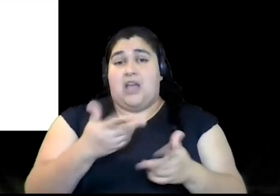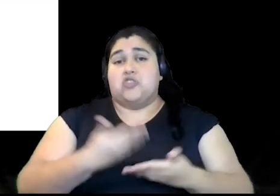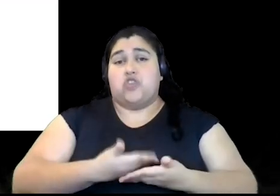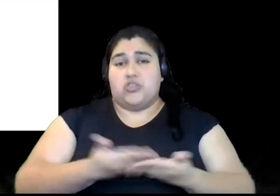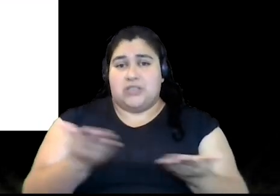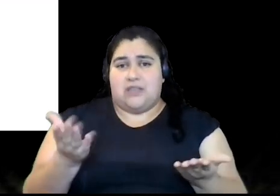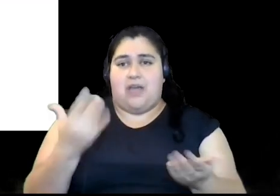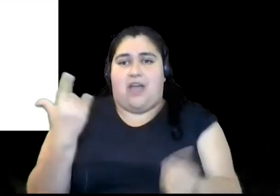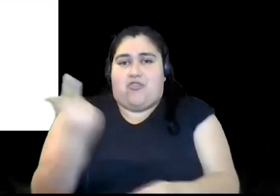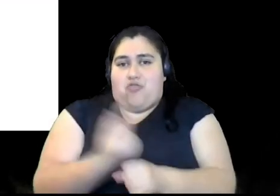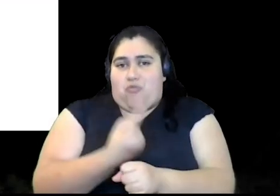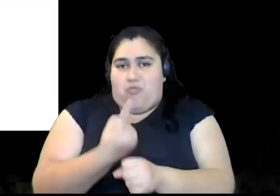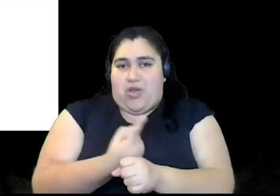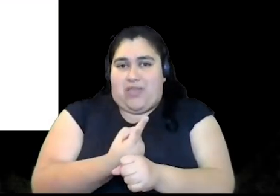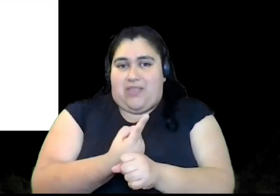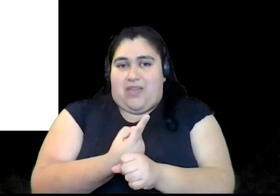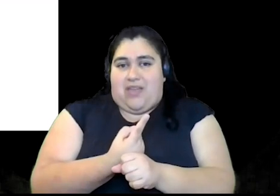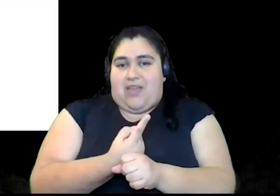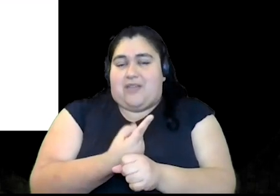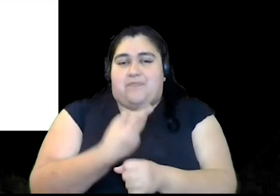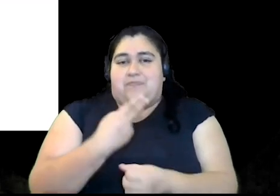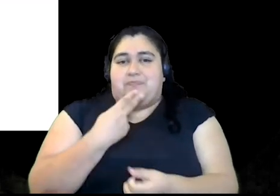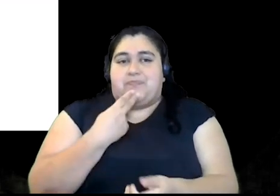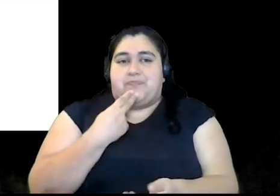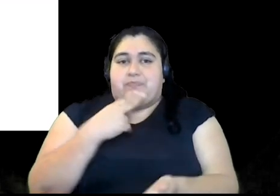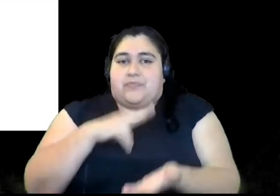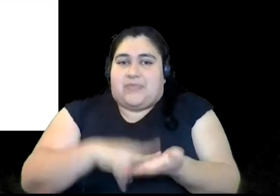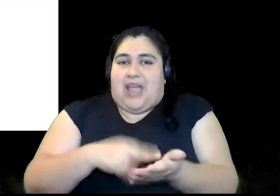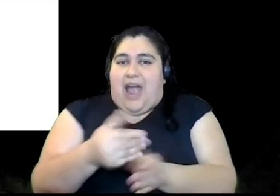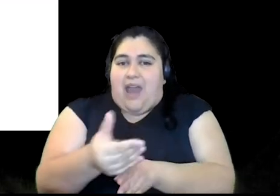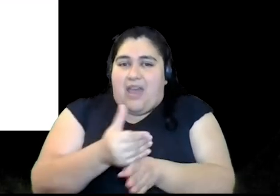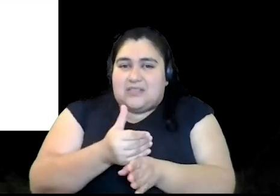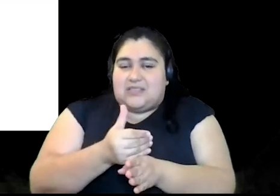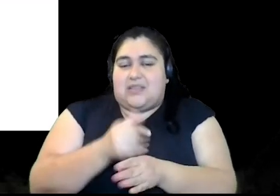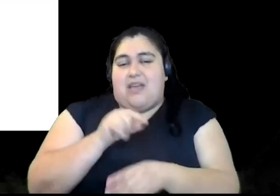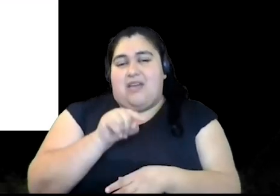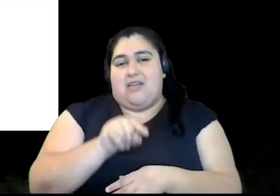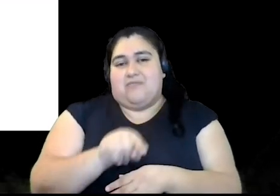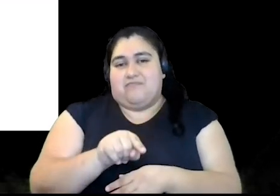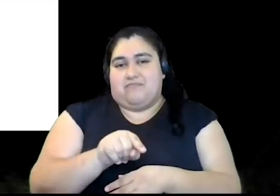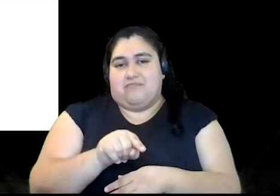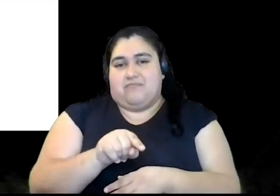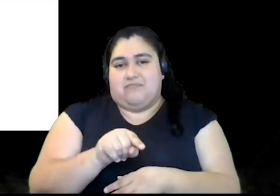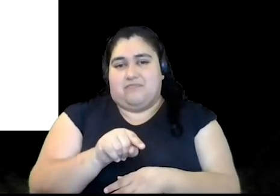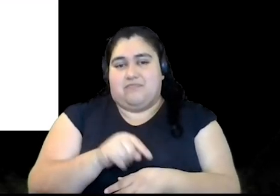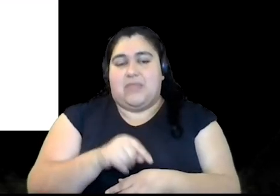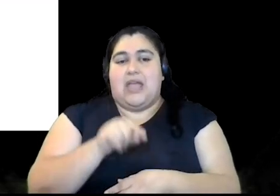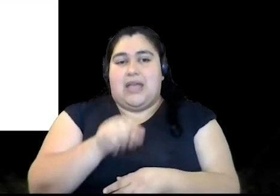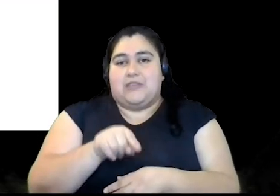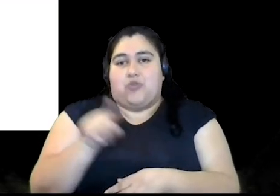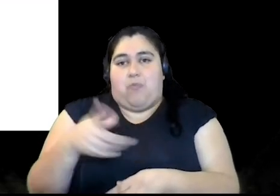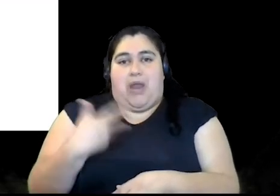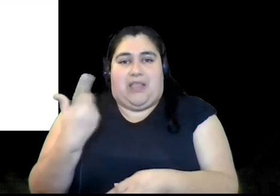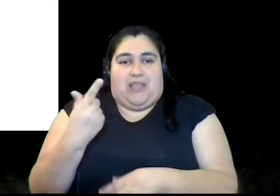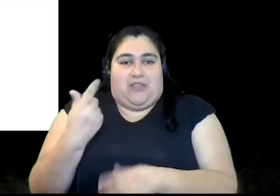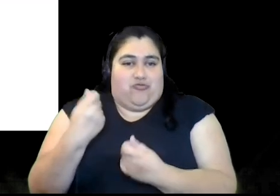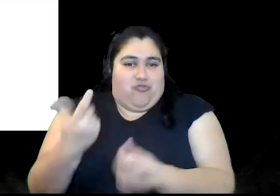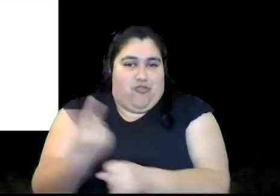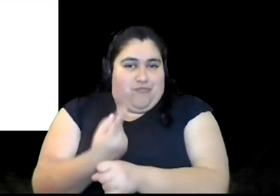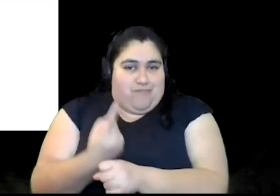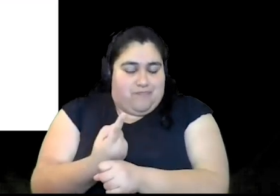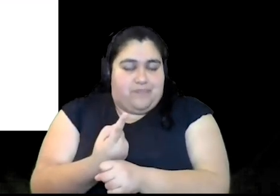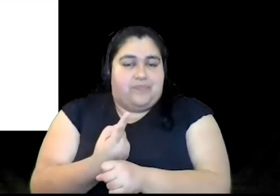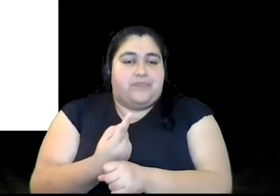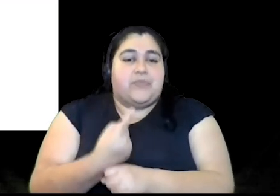sociedad no puede deducir de ganancias es una renta no computable para el directivo. Pero